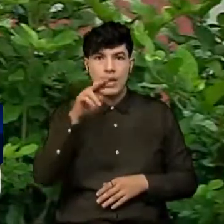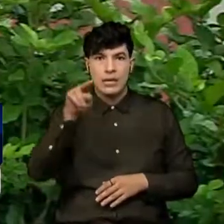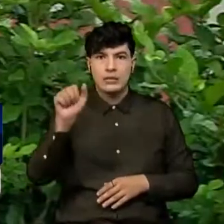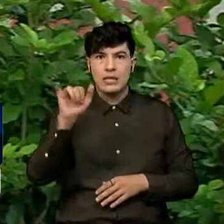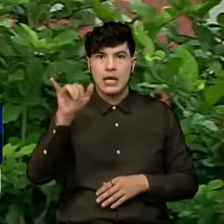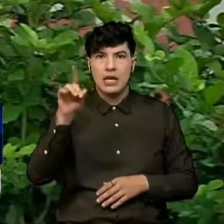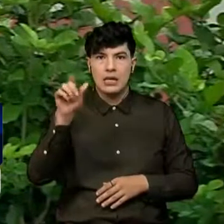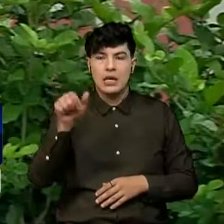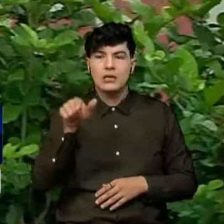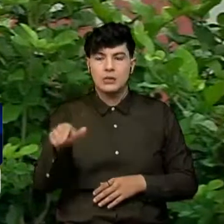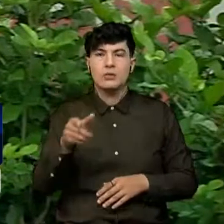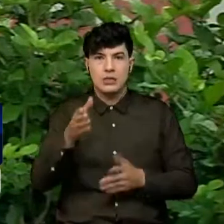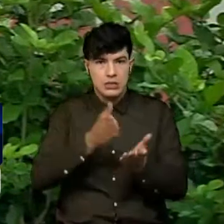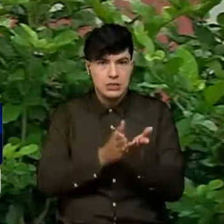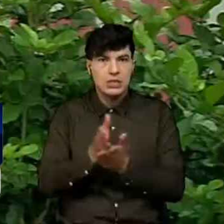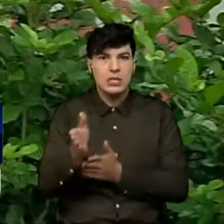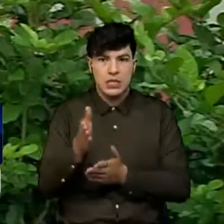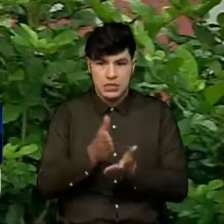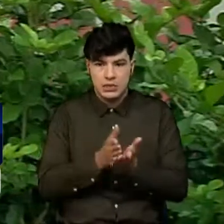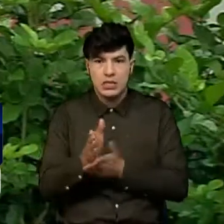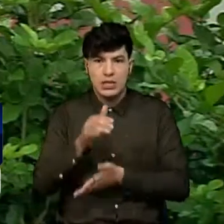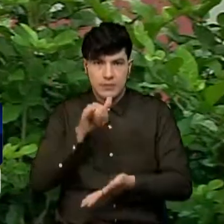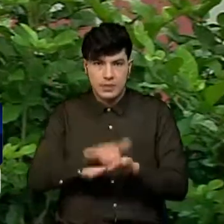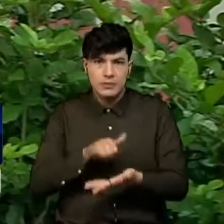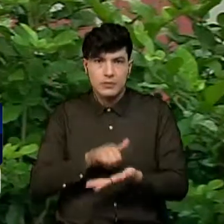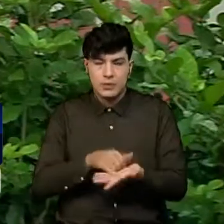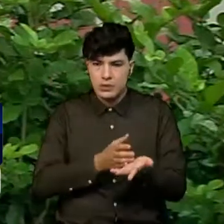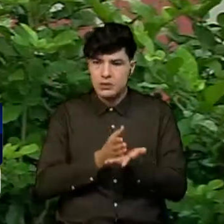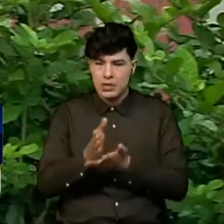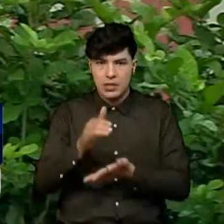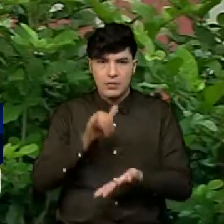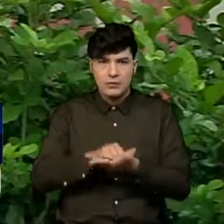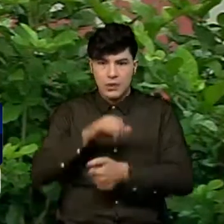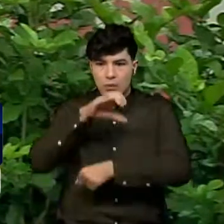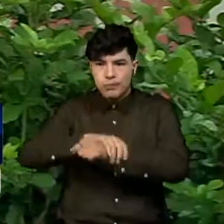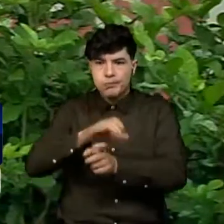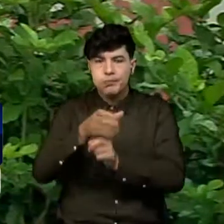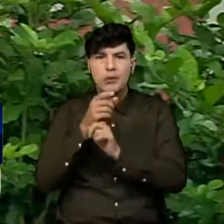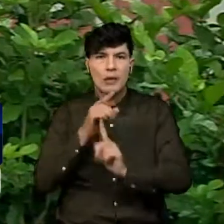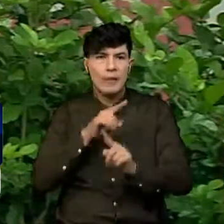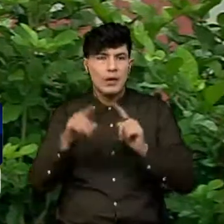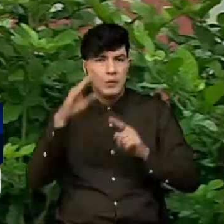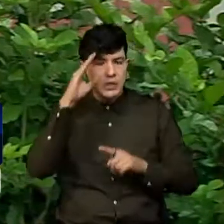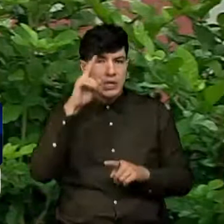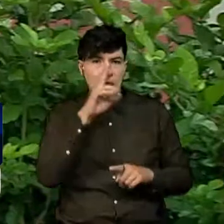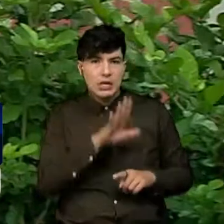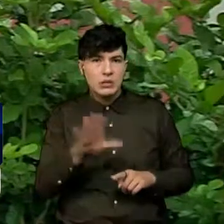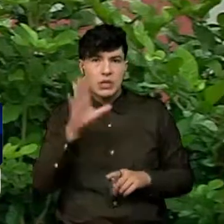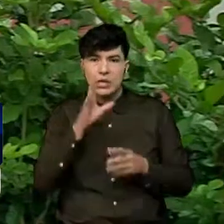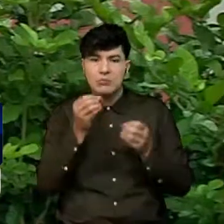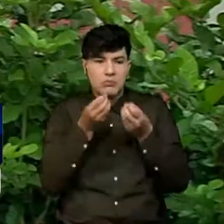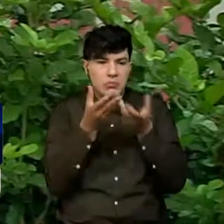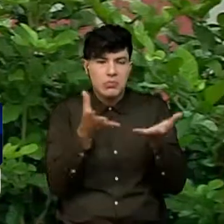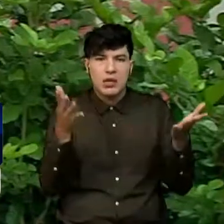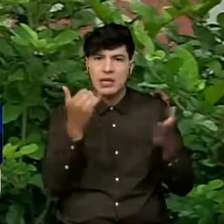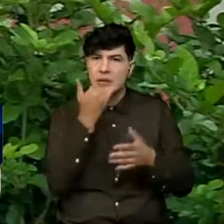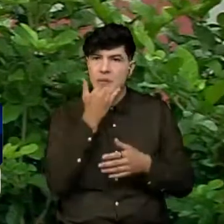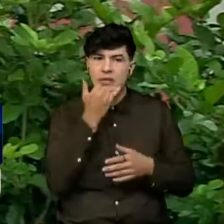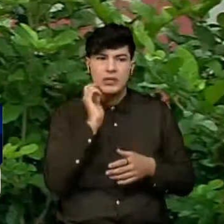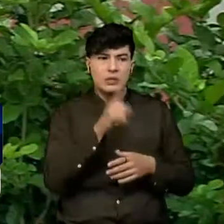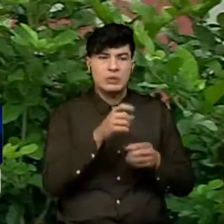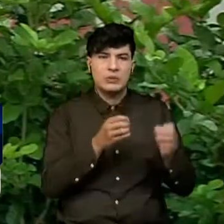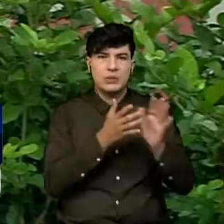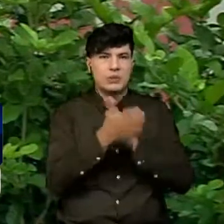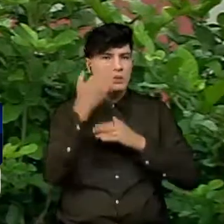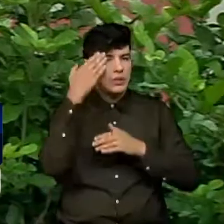sigue en poder de la delincuencia en norte de santander las autoridades aún no han entregado detalles de ese plagio y aún se desconoce las verdaderas razones de su